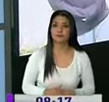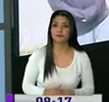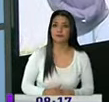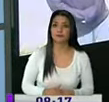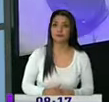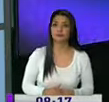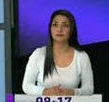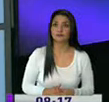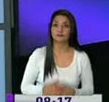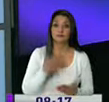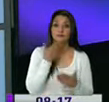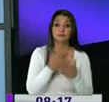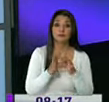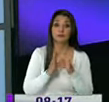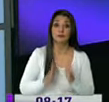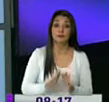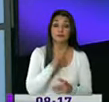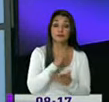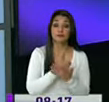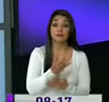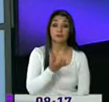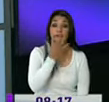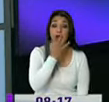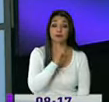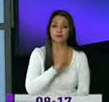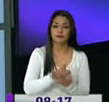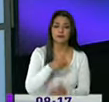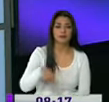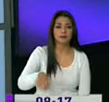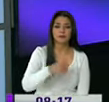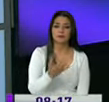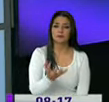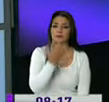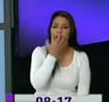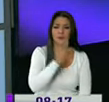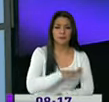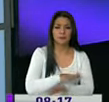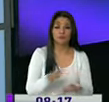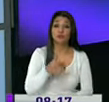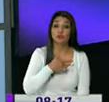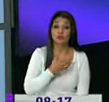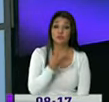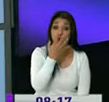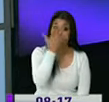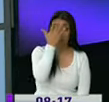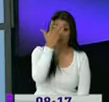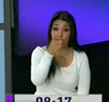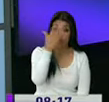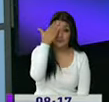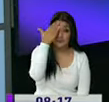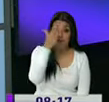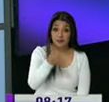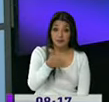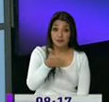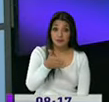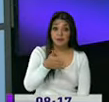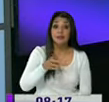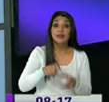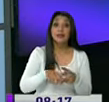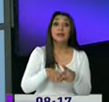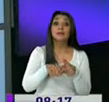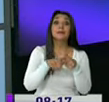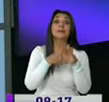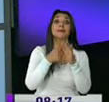Sofi. Indignación, eso es indignación. ¿Saben por qué me indigno? Desde que apareció